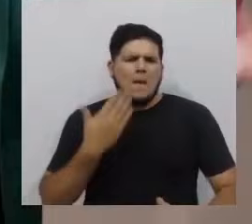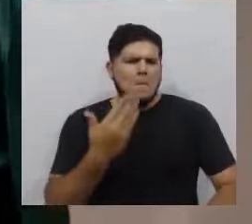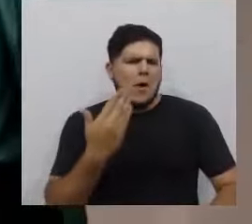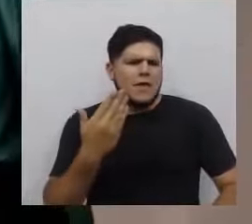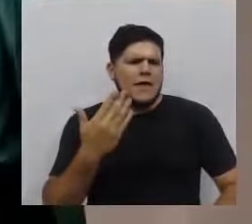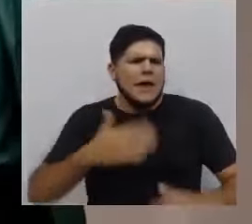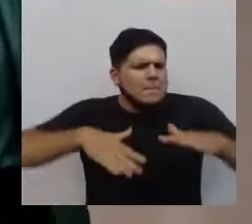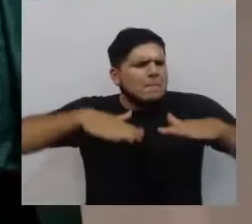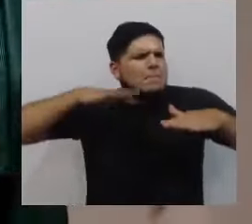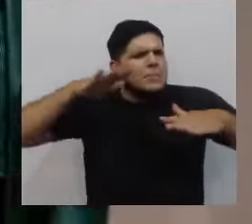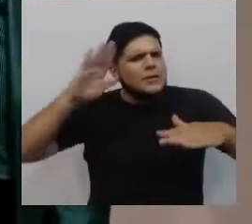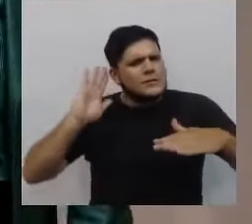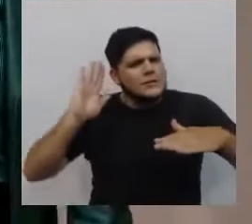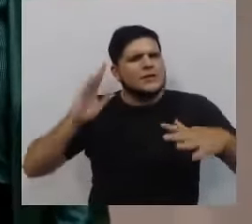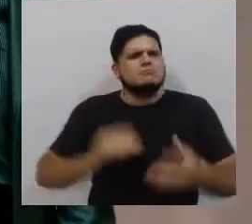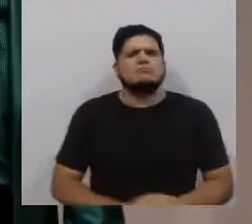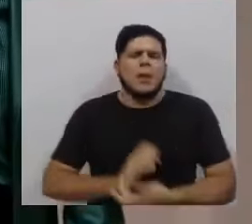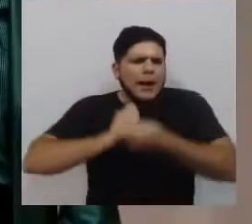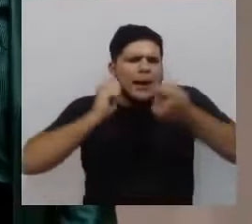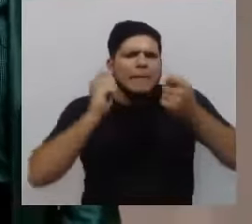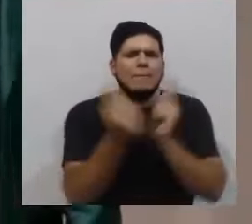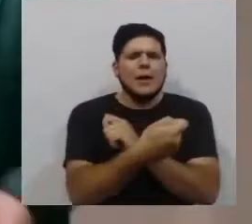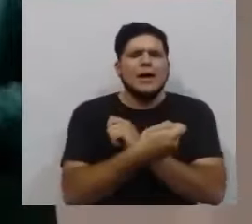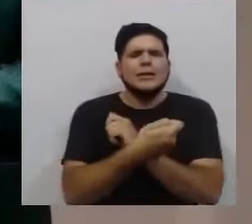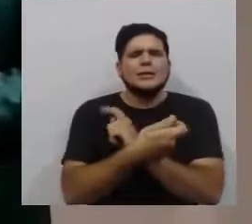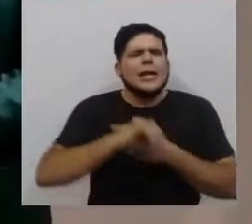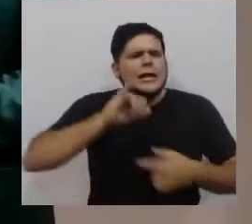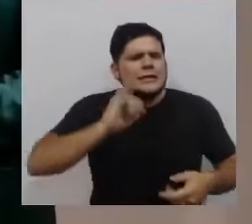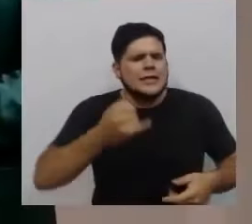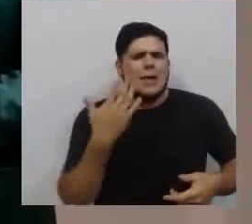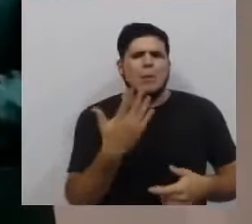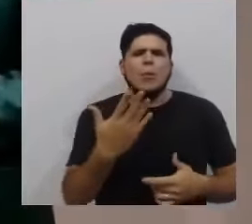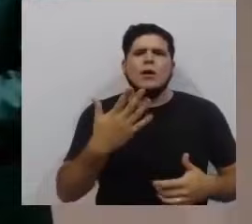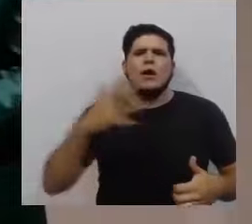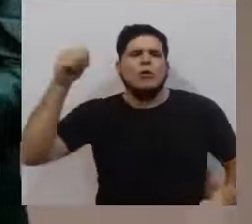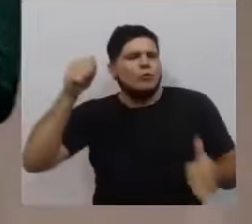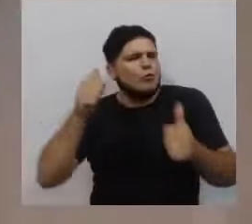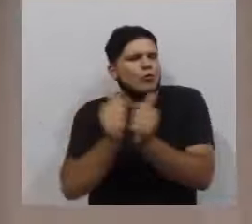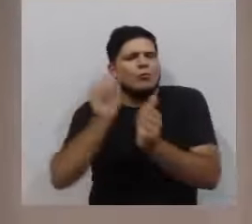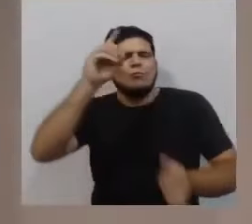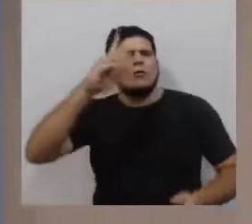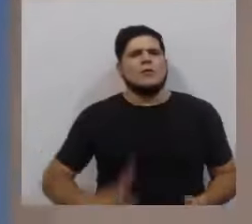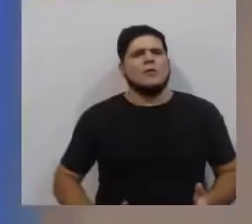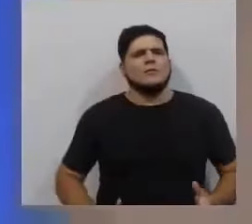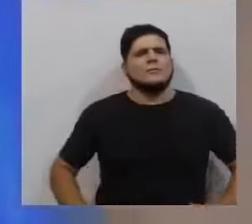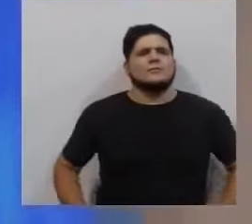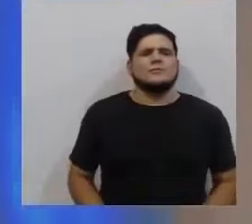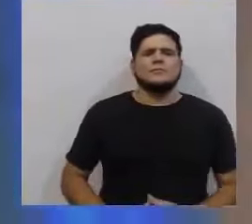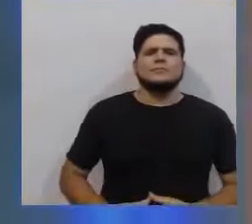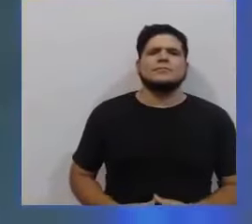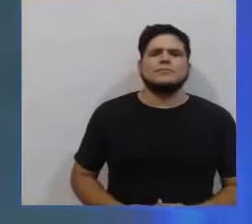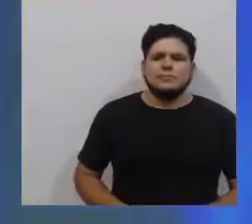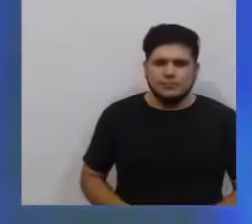se puede con dios pero no lo hagas solo no diga que yo tengo capacidad